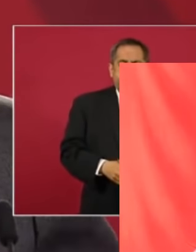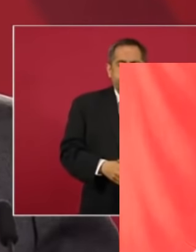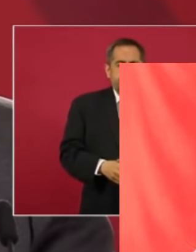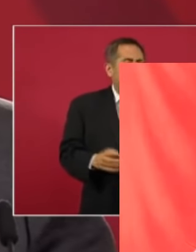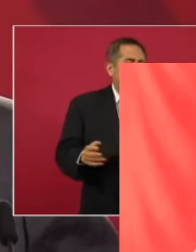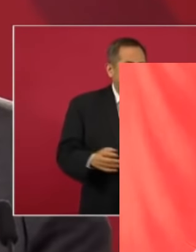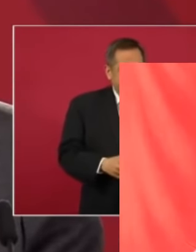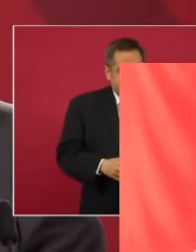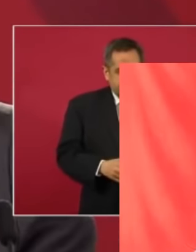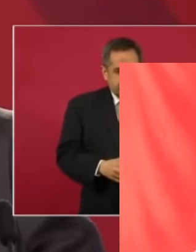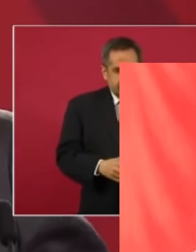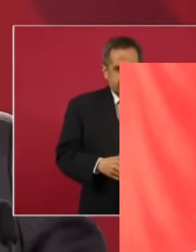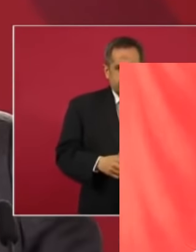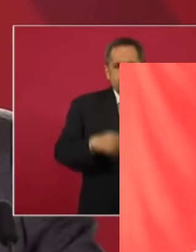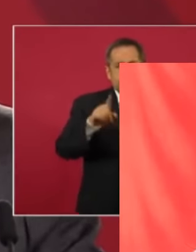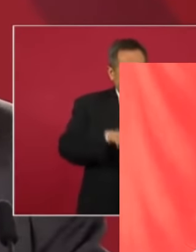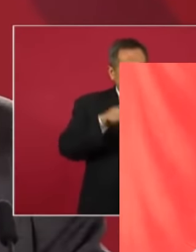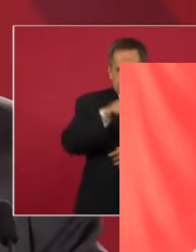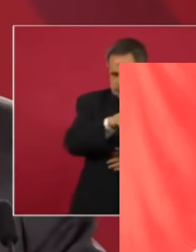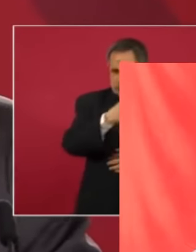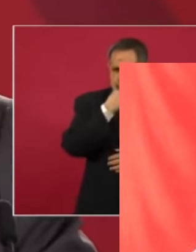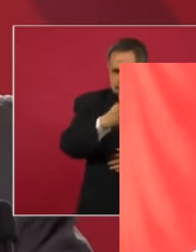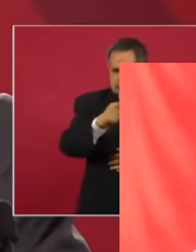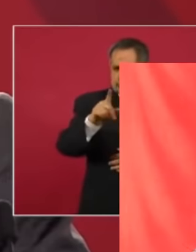O que sea por voluntad propia,